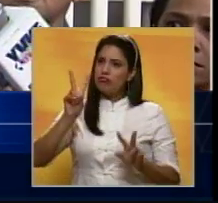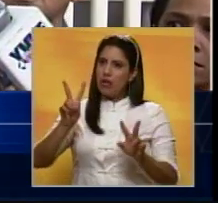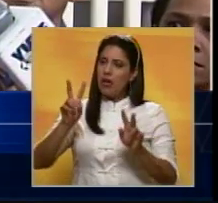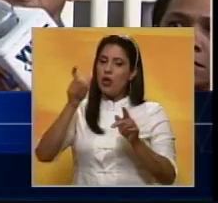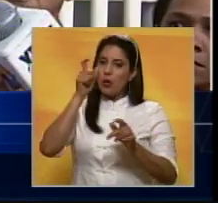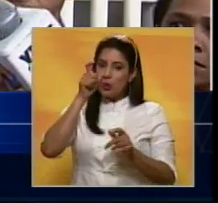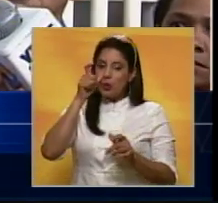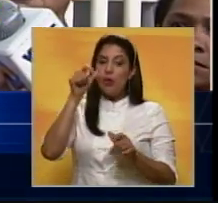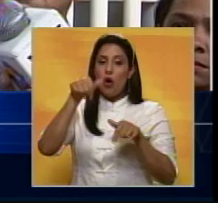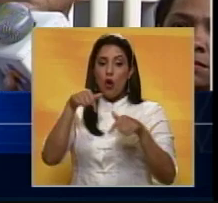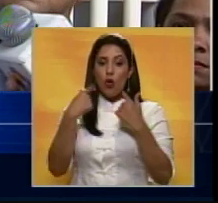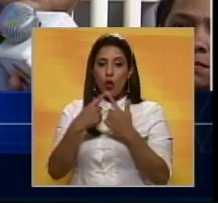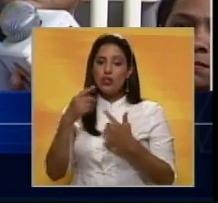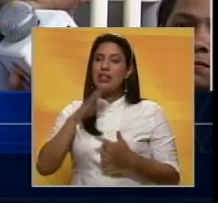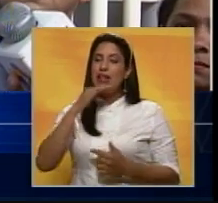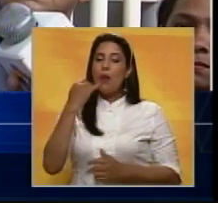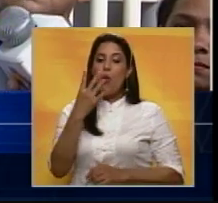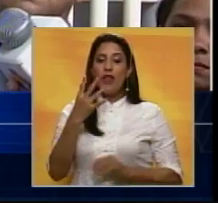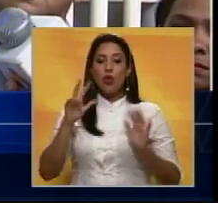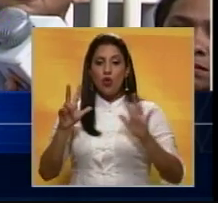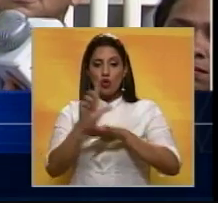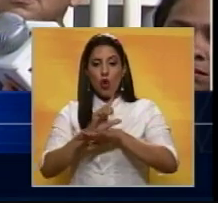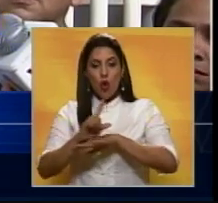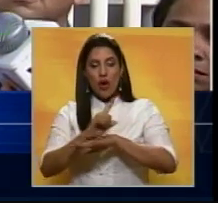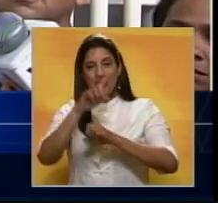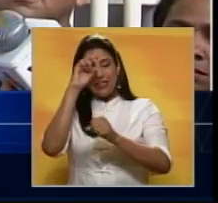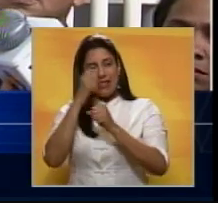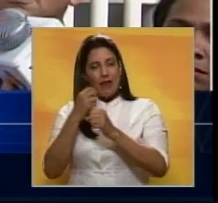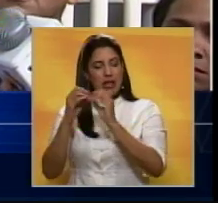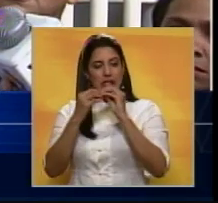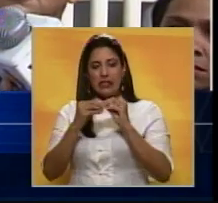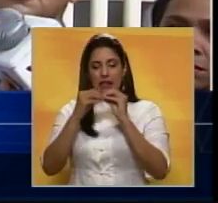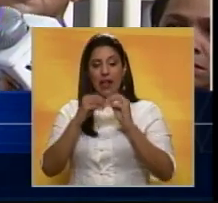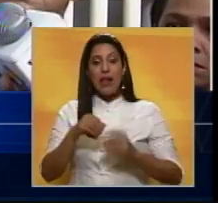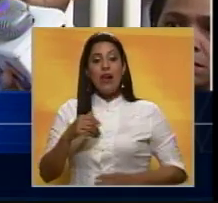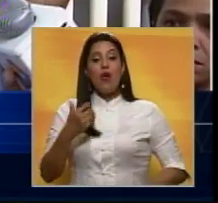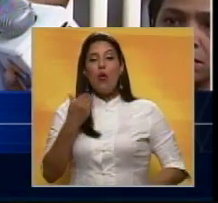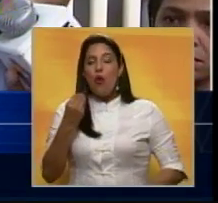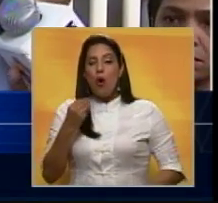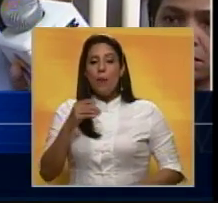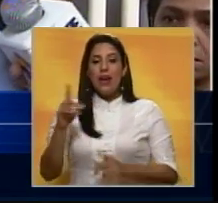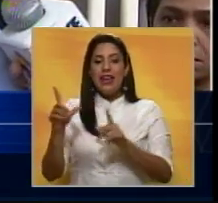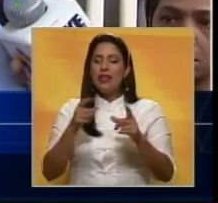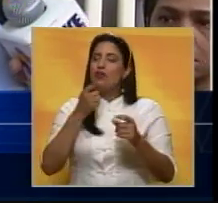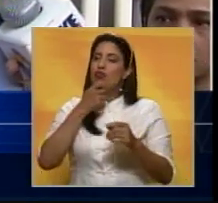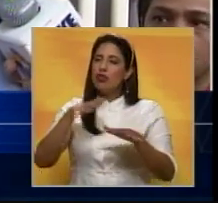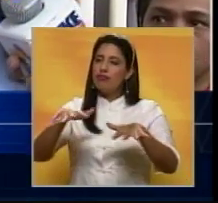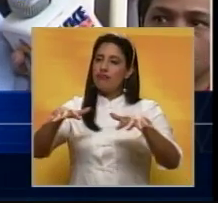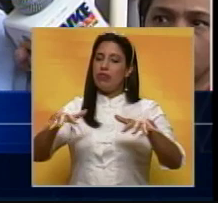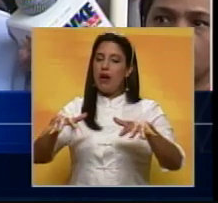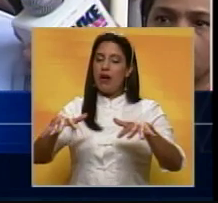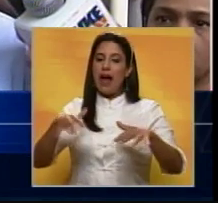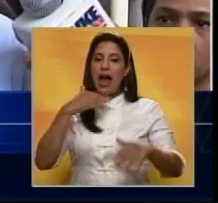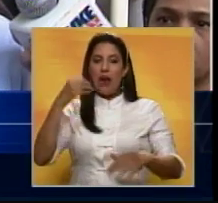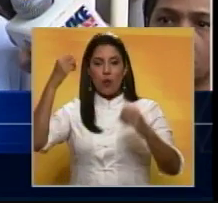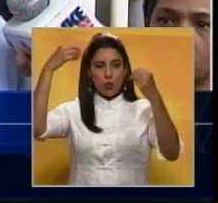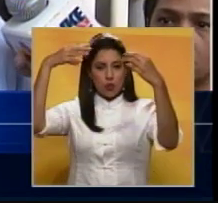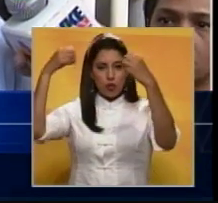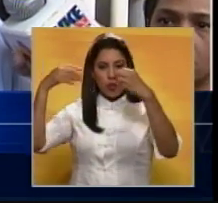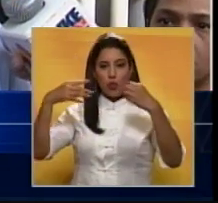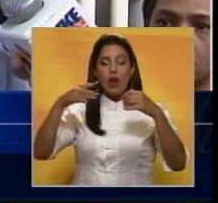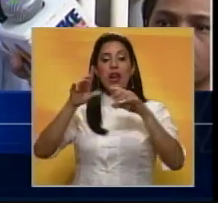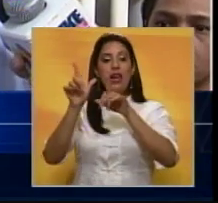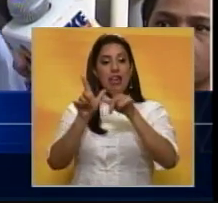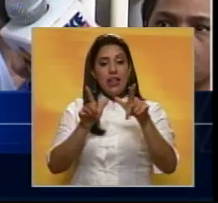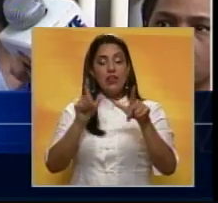la supervisión que hicimos hoy, porque tenemos ya más de 48 horas trabajando, cómo quedó de bonito en lo que a luz se refiere. Ya realmente está